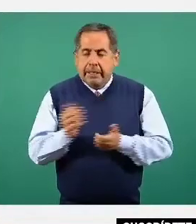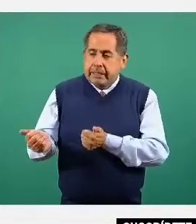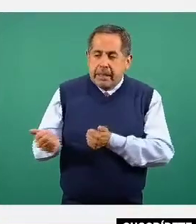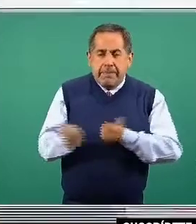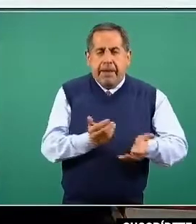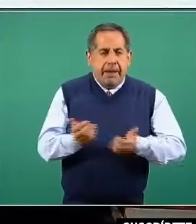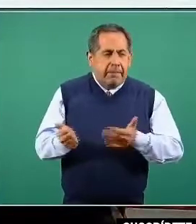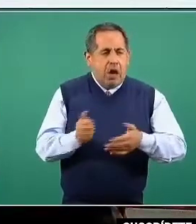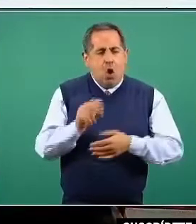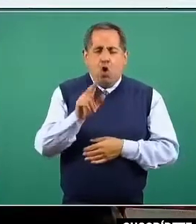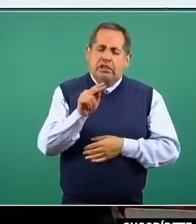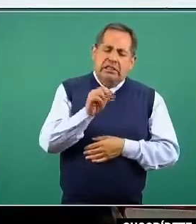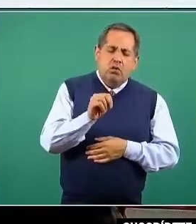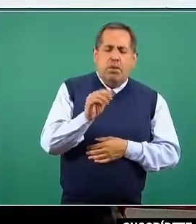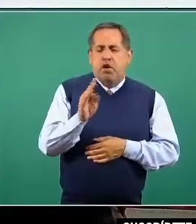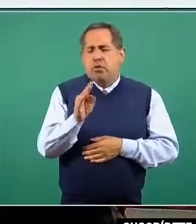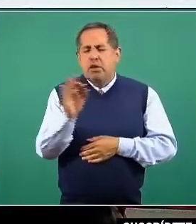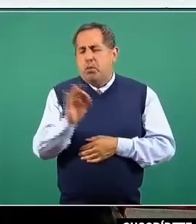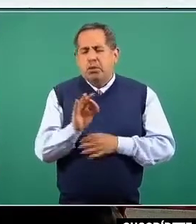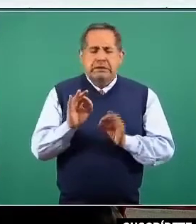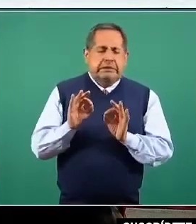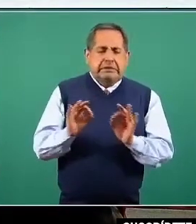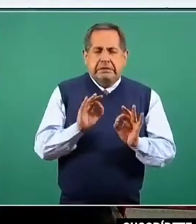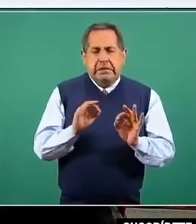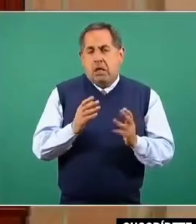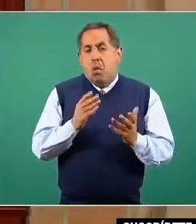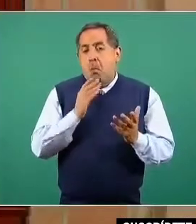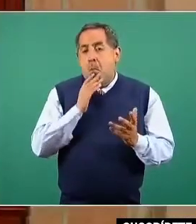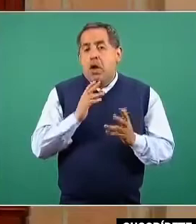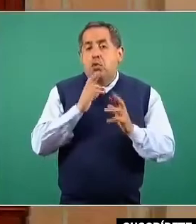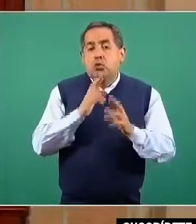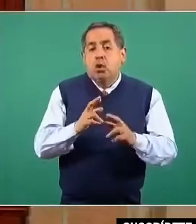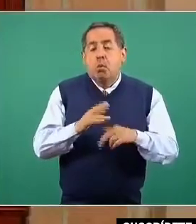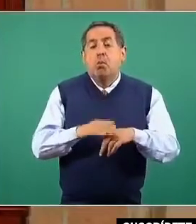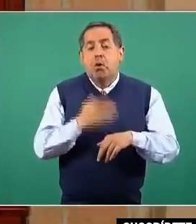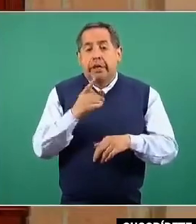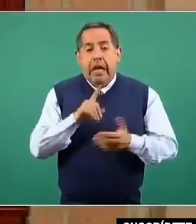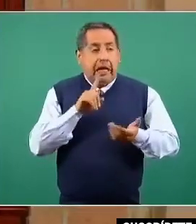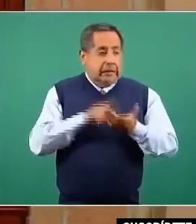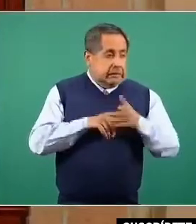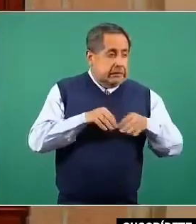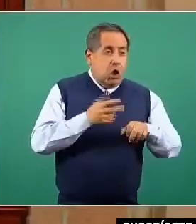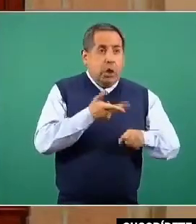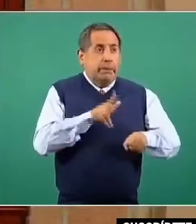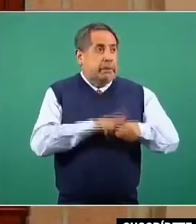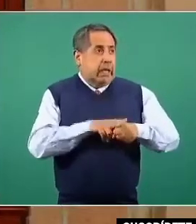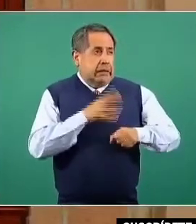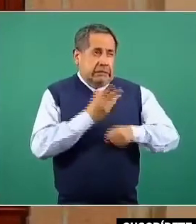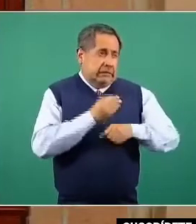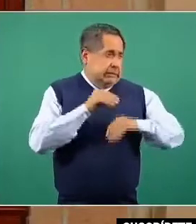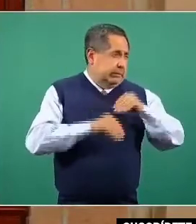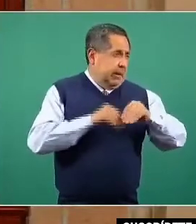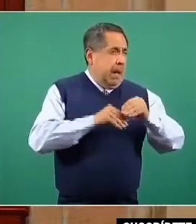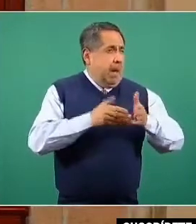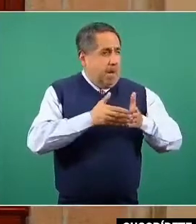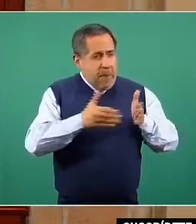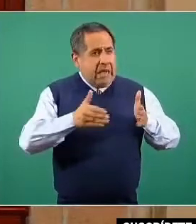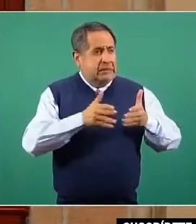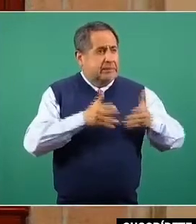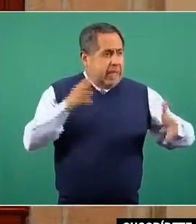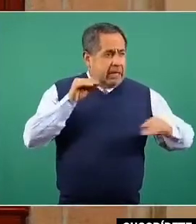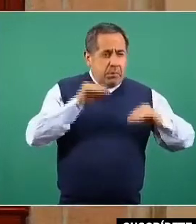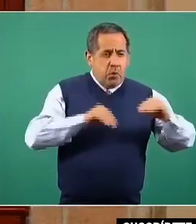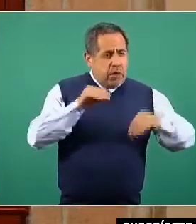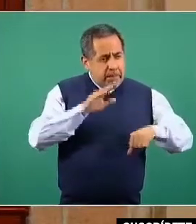el 90%, precisamente como un buen resultado de los trabajos de reconversión y expansión. Es decir, que día a